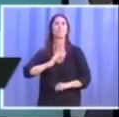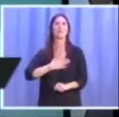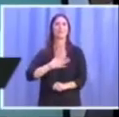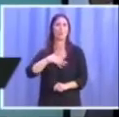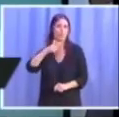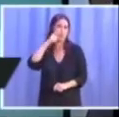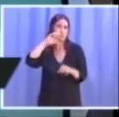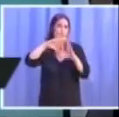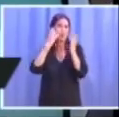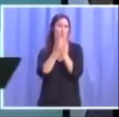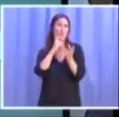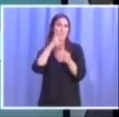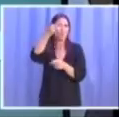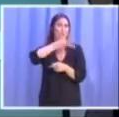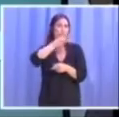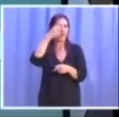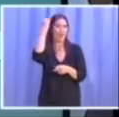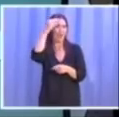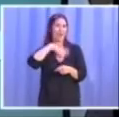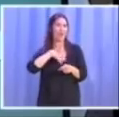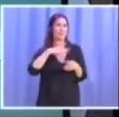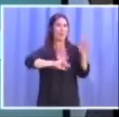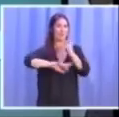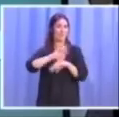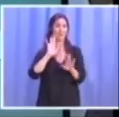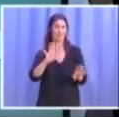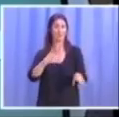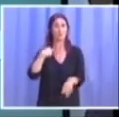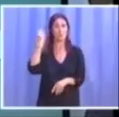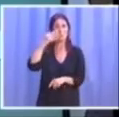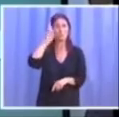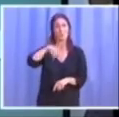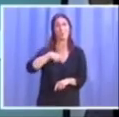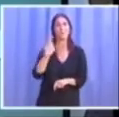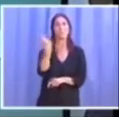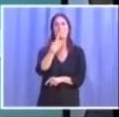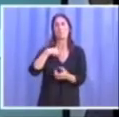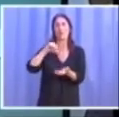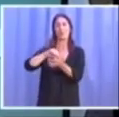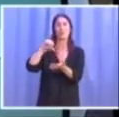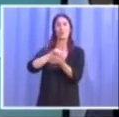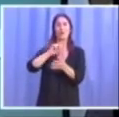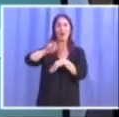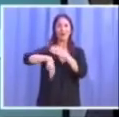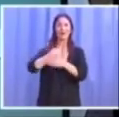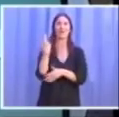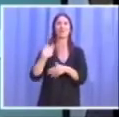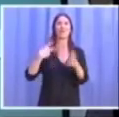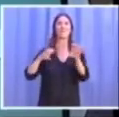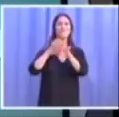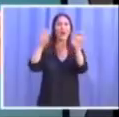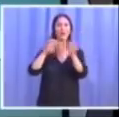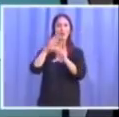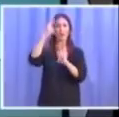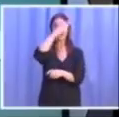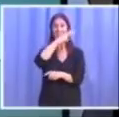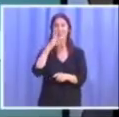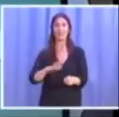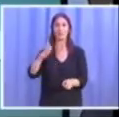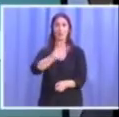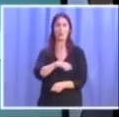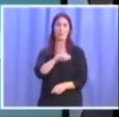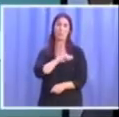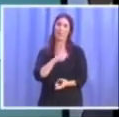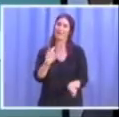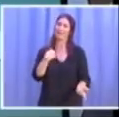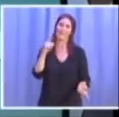como sus dos hermanos cercanos. Creo que también somos una de las principales ciudades renacentistas, barrocas y cristianas que hay en España. Por tanto,